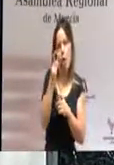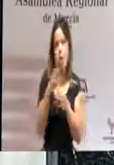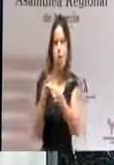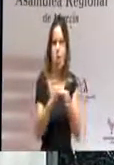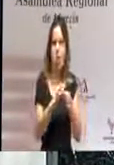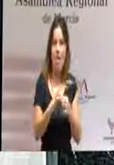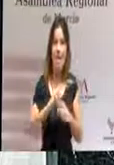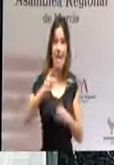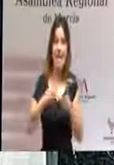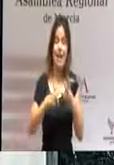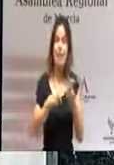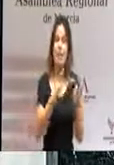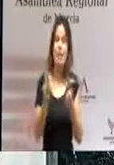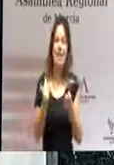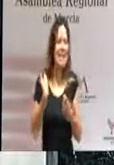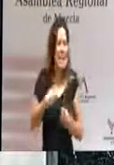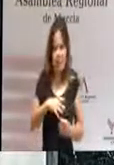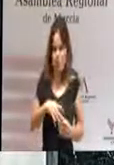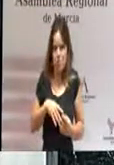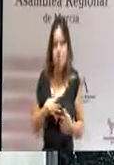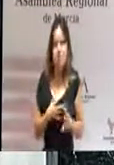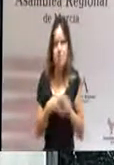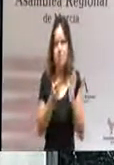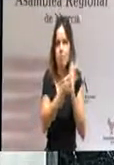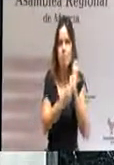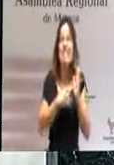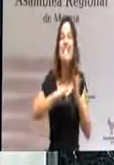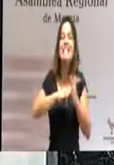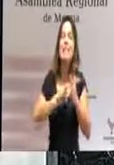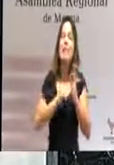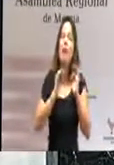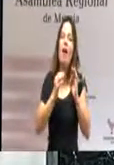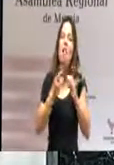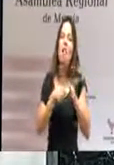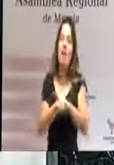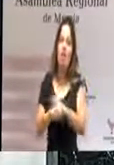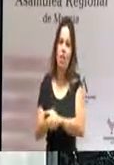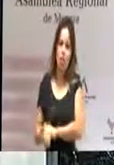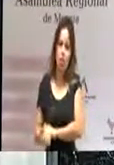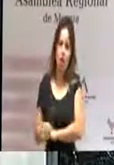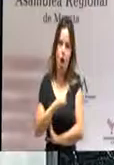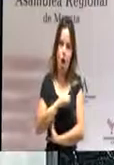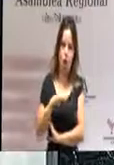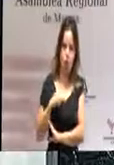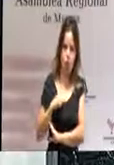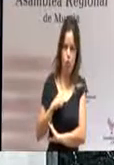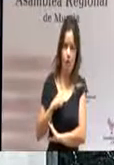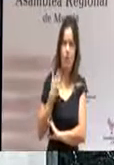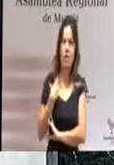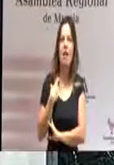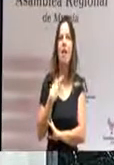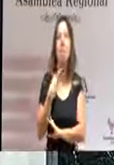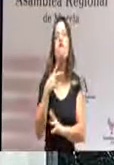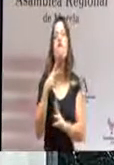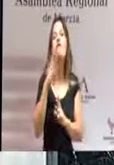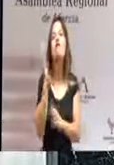necesario abordar de una vez por todas el sistema de financiación autonómico y una fiscalidad